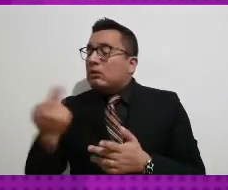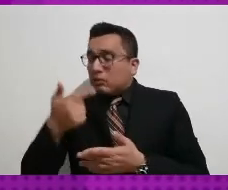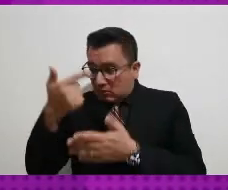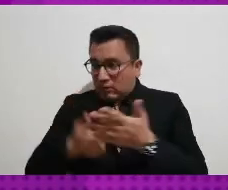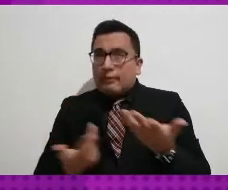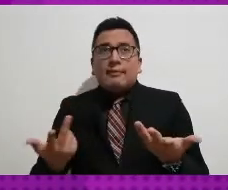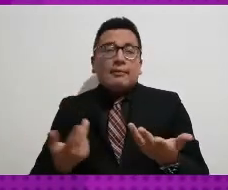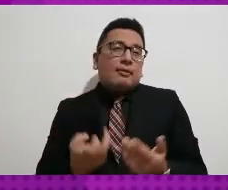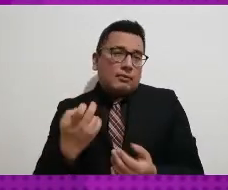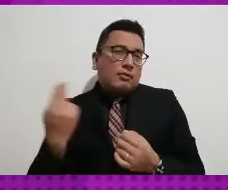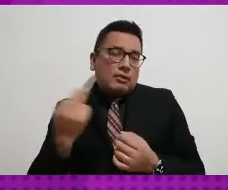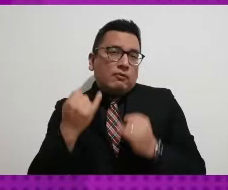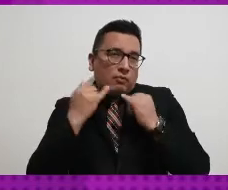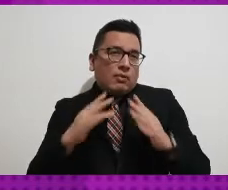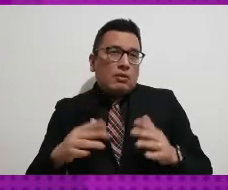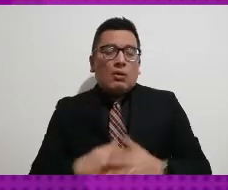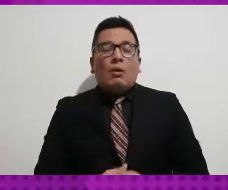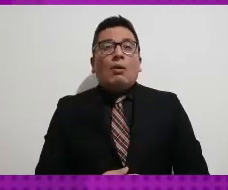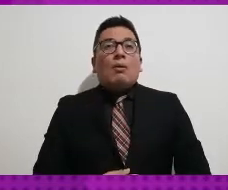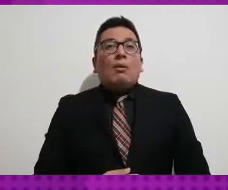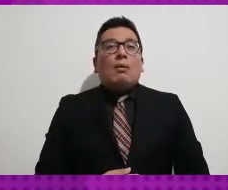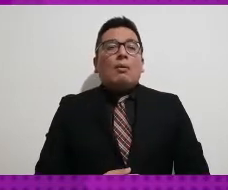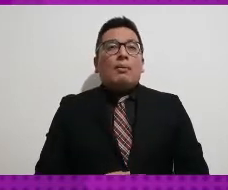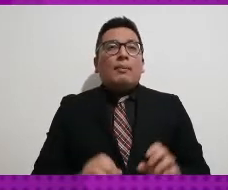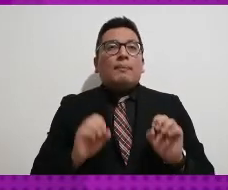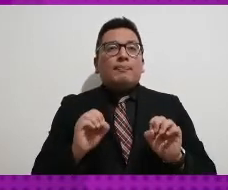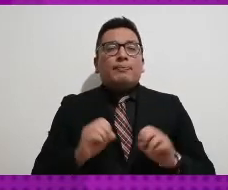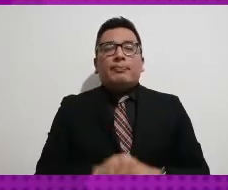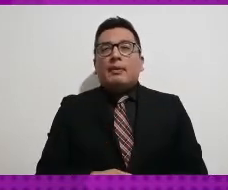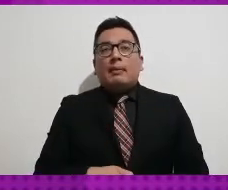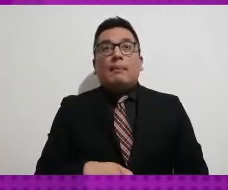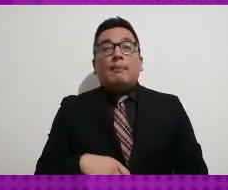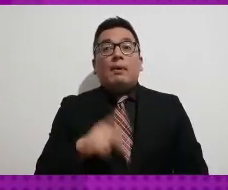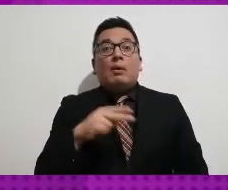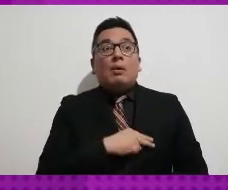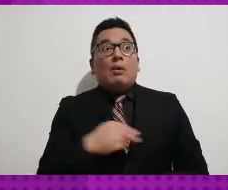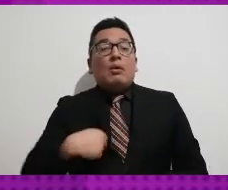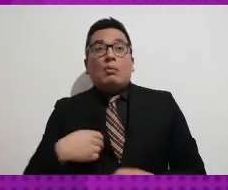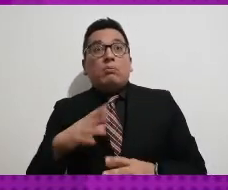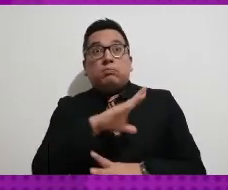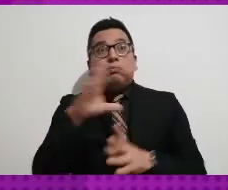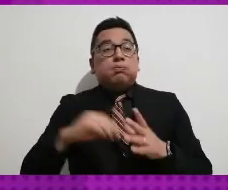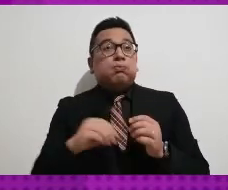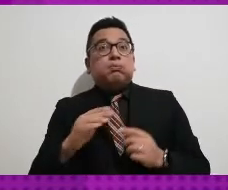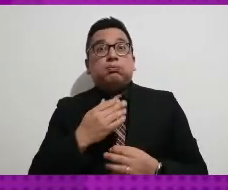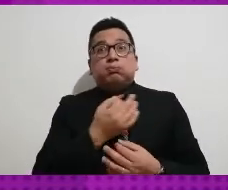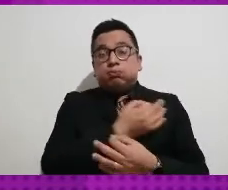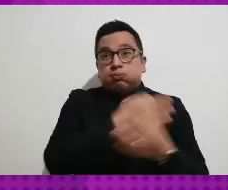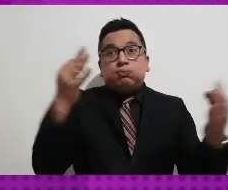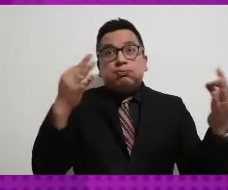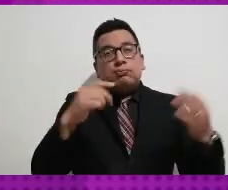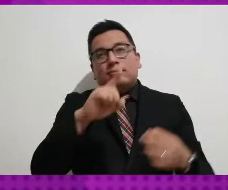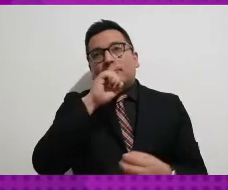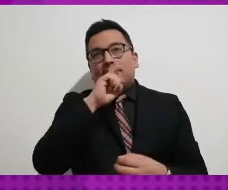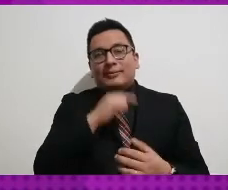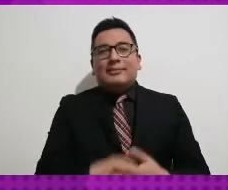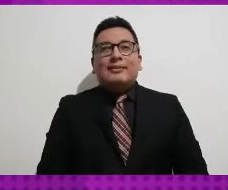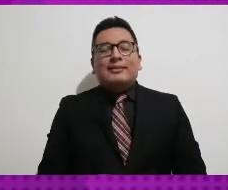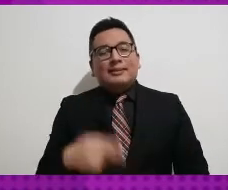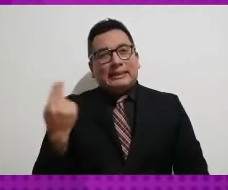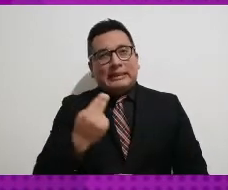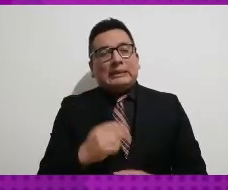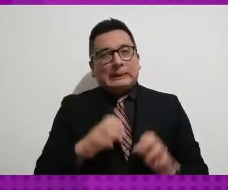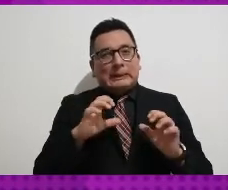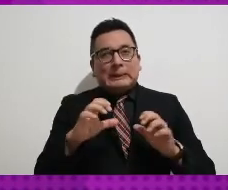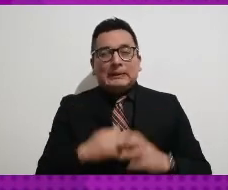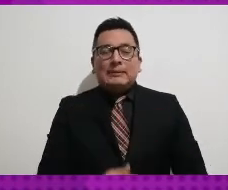fundamental la transparencia, el acceso a la información y también la protección de datos personales. Y te platicaré de un ejercicio que tú tal vez conozcas